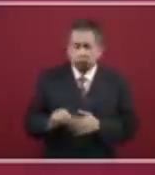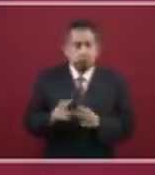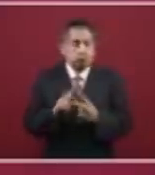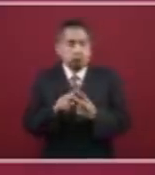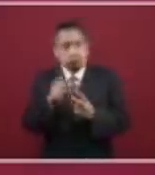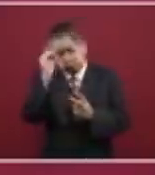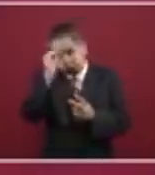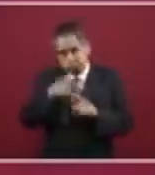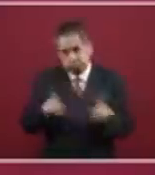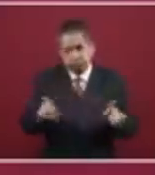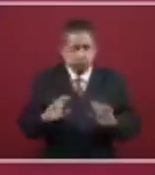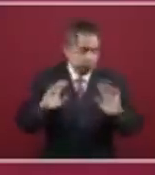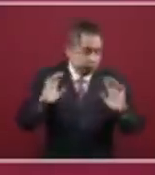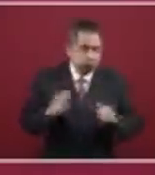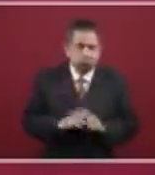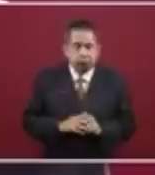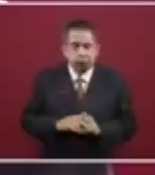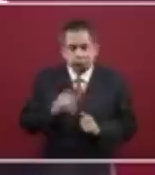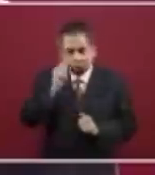y vamos